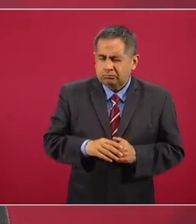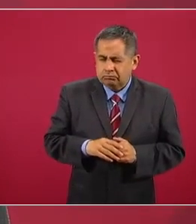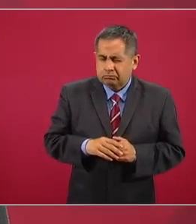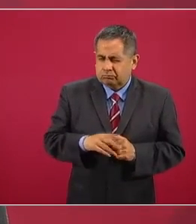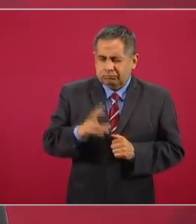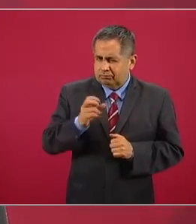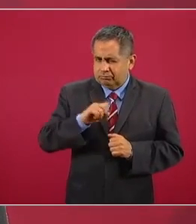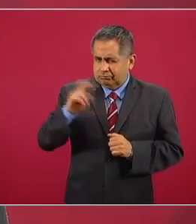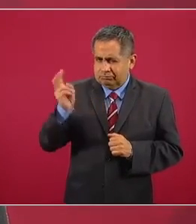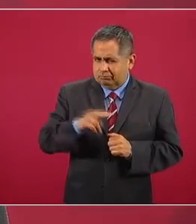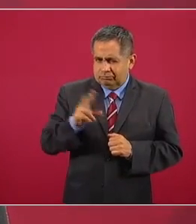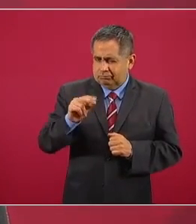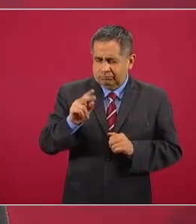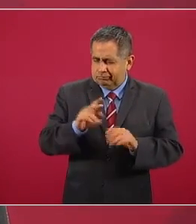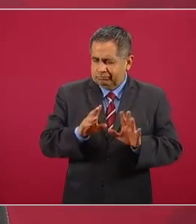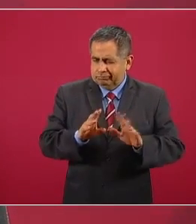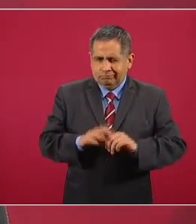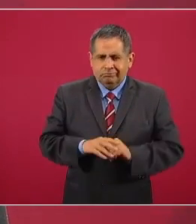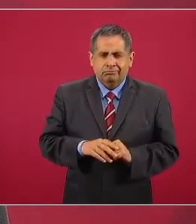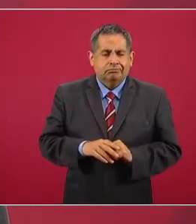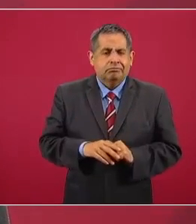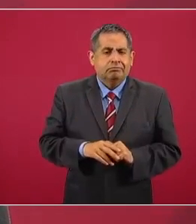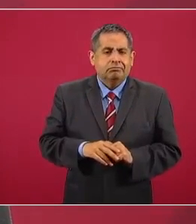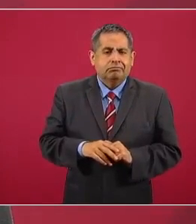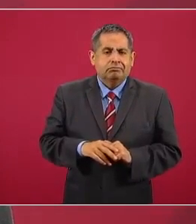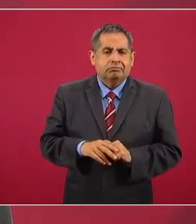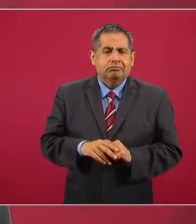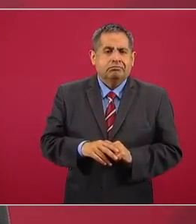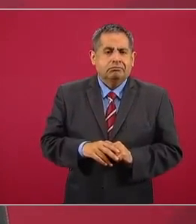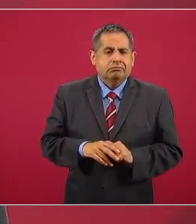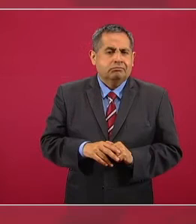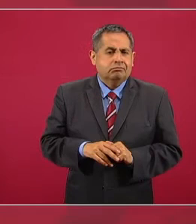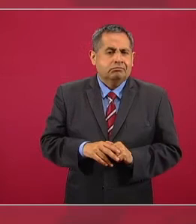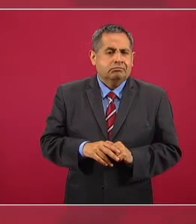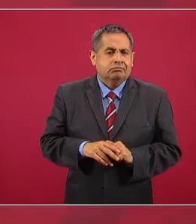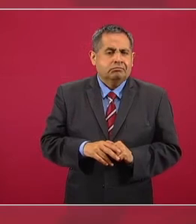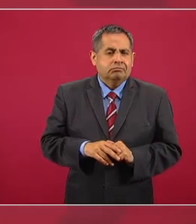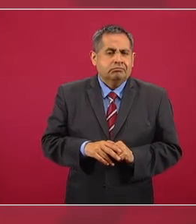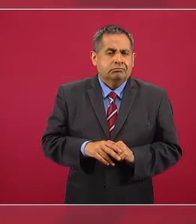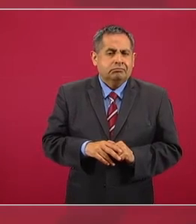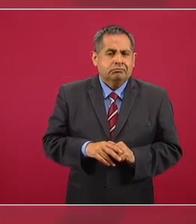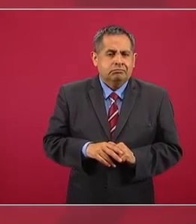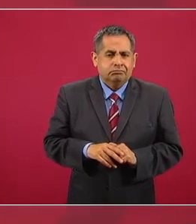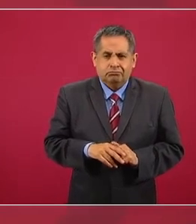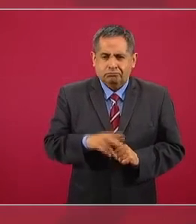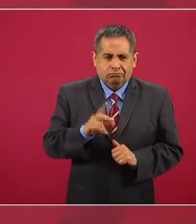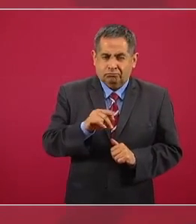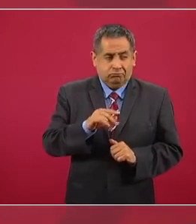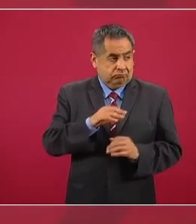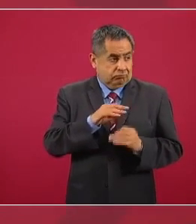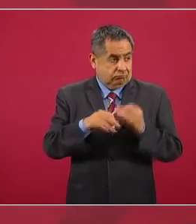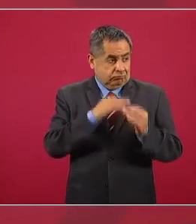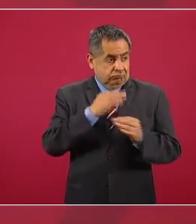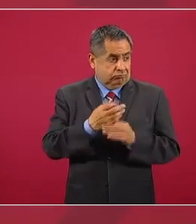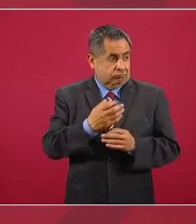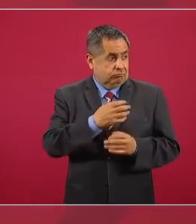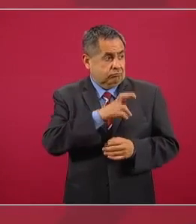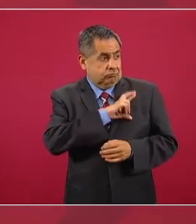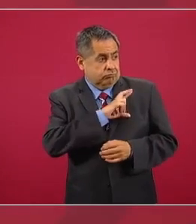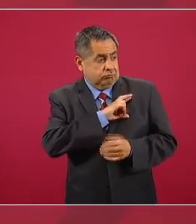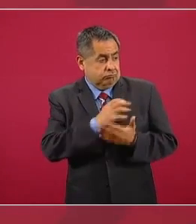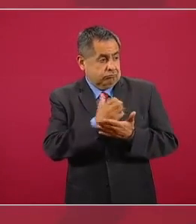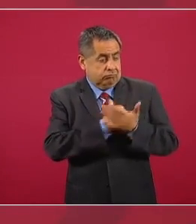cierto, no es del todo cierto.